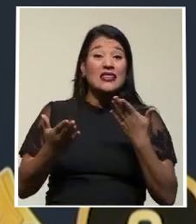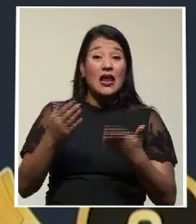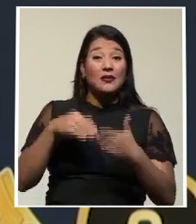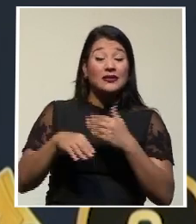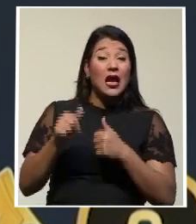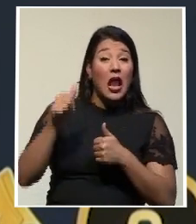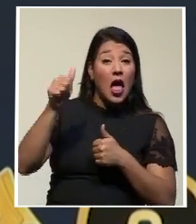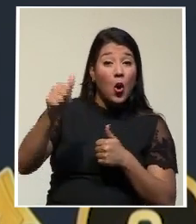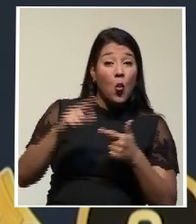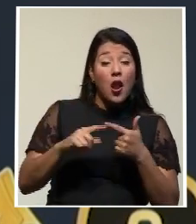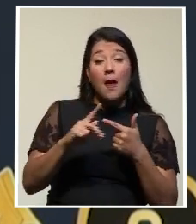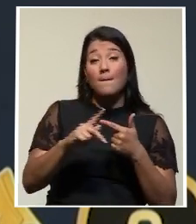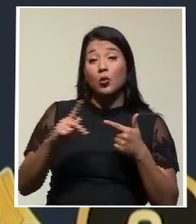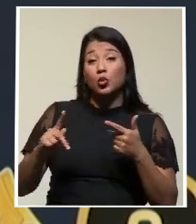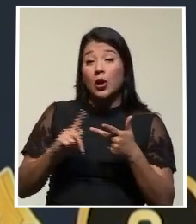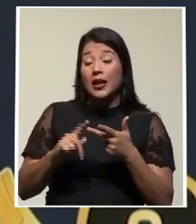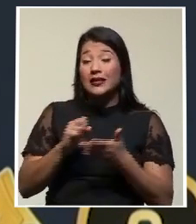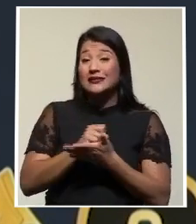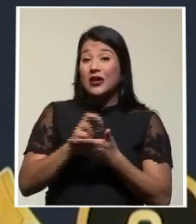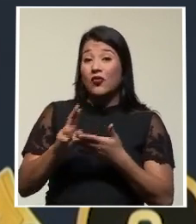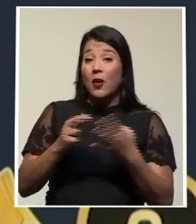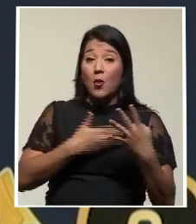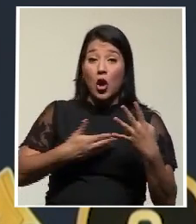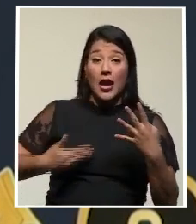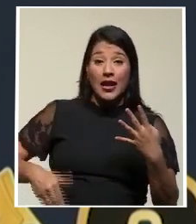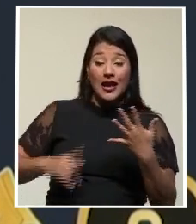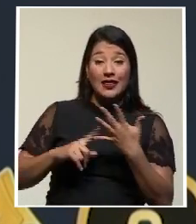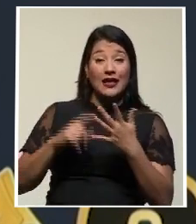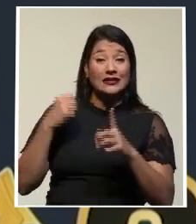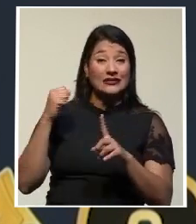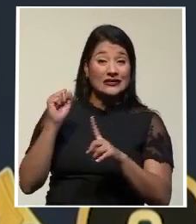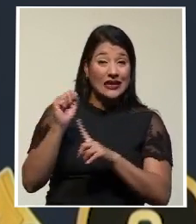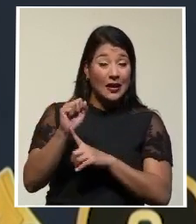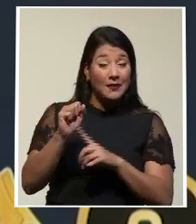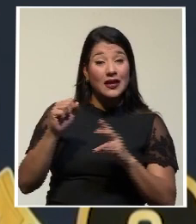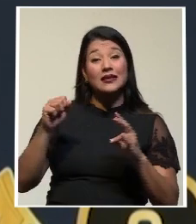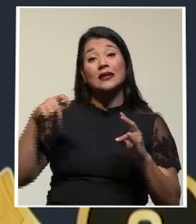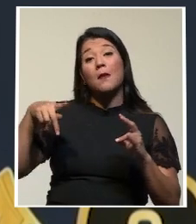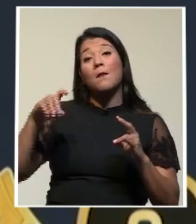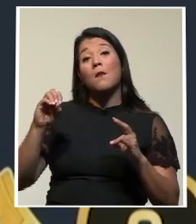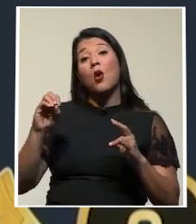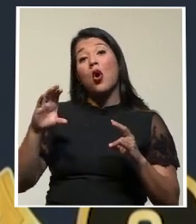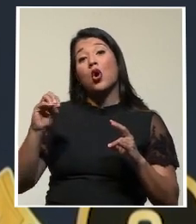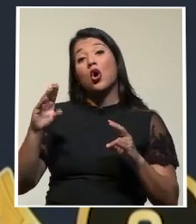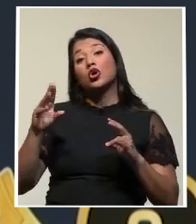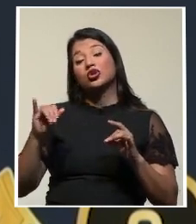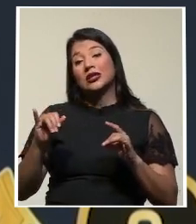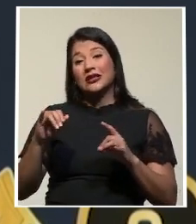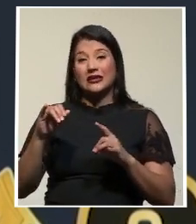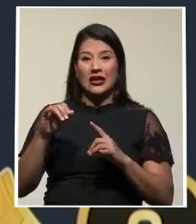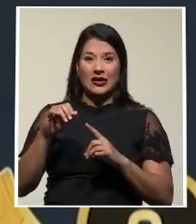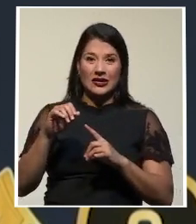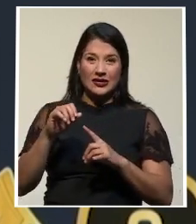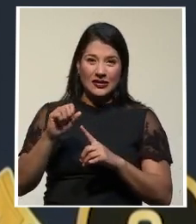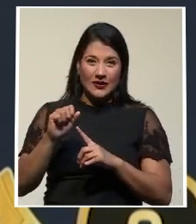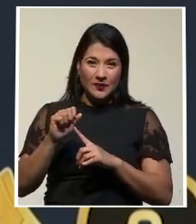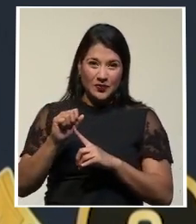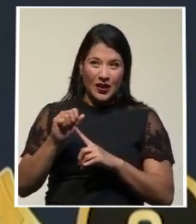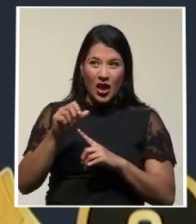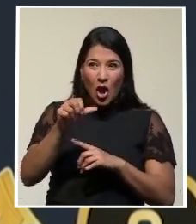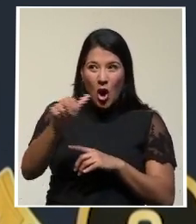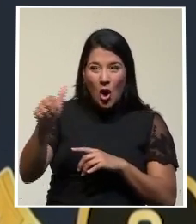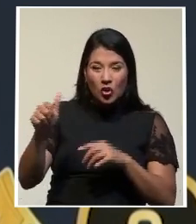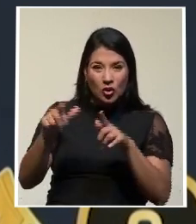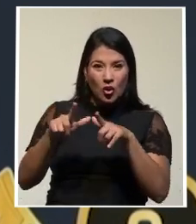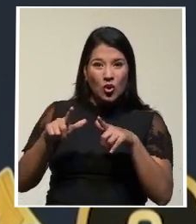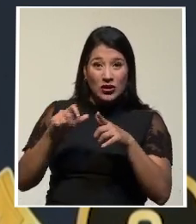Alajuela, Punta Arenas, San Ramón, Heredia, Sarapiquí, Pocosí, Siquirres, Nicoya, San Ramón y otras sedes, ya